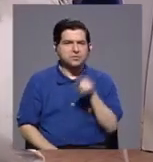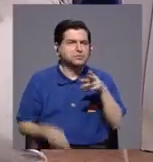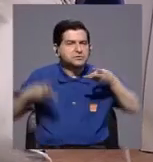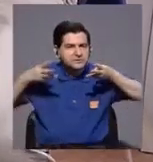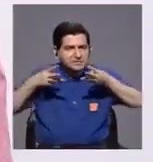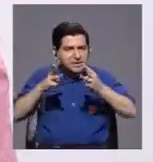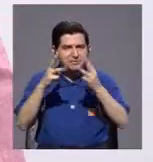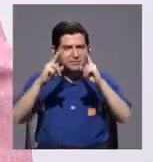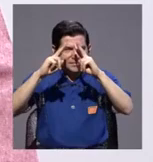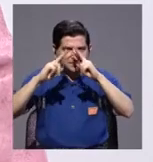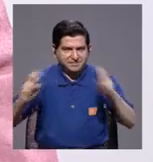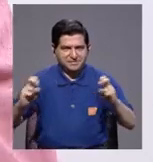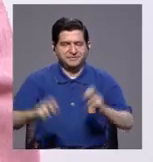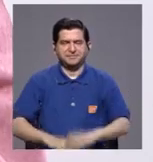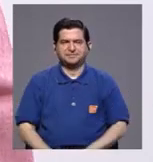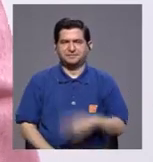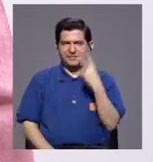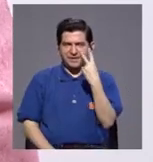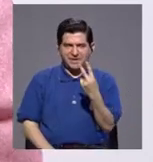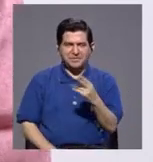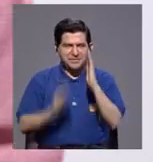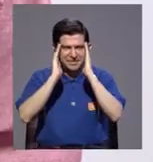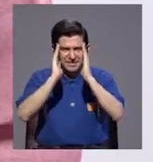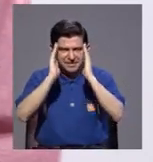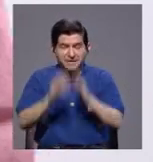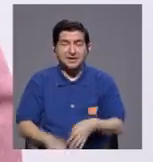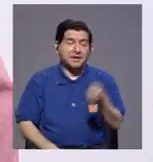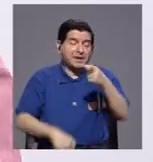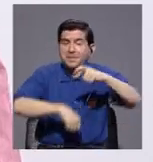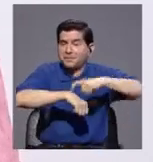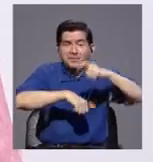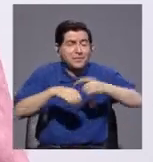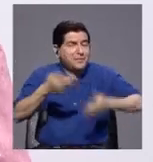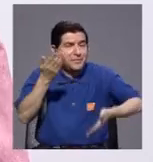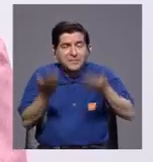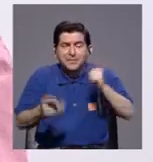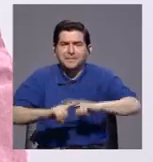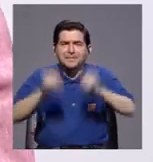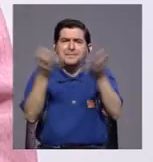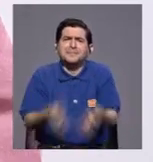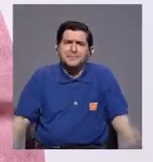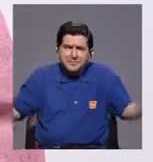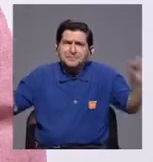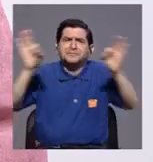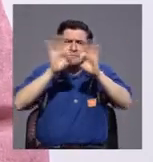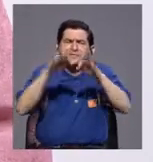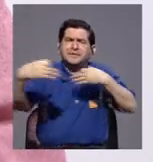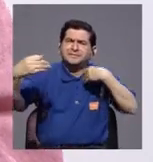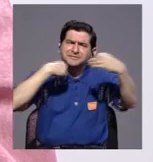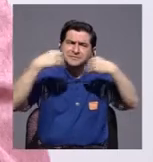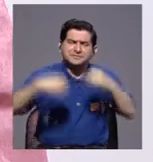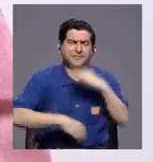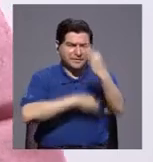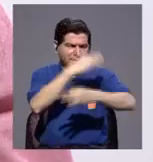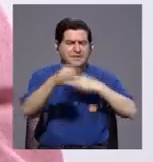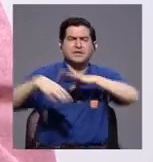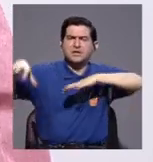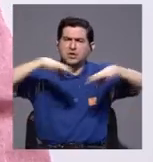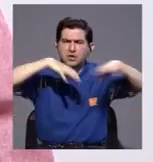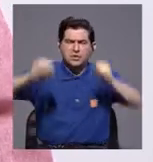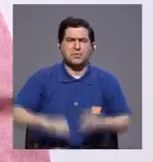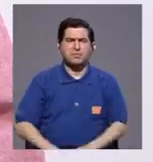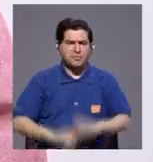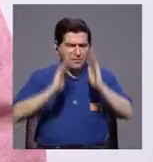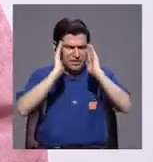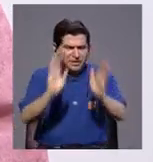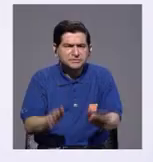metodología vamos a ver qué podemos abordar en tan poco tiempo yoani pero es importantísimo que nos diga el tipo de actividades como